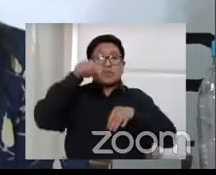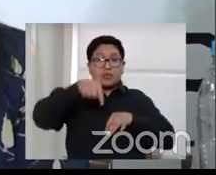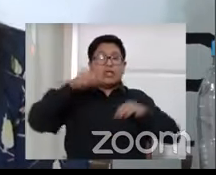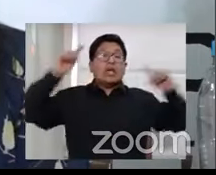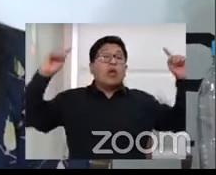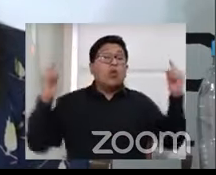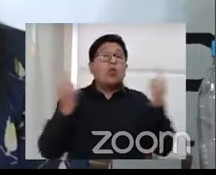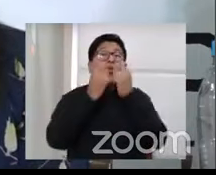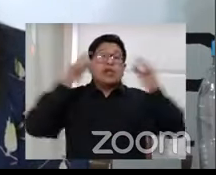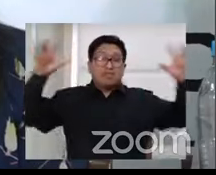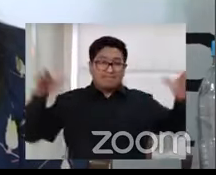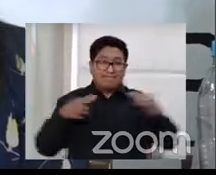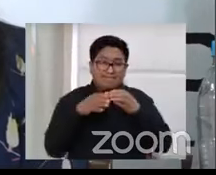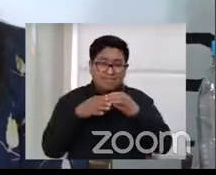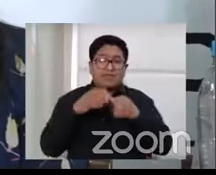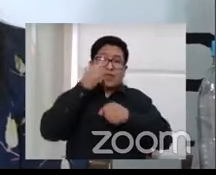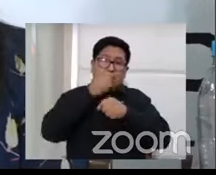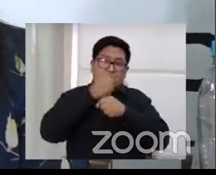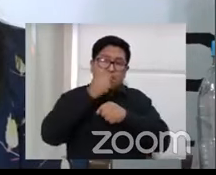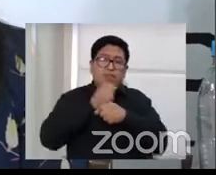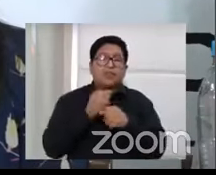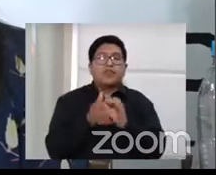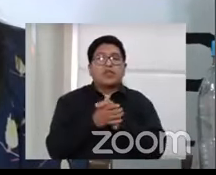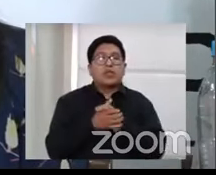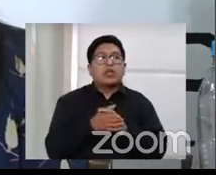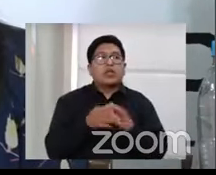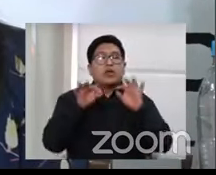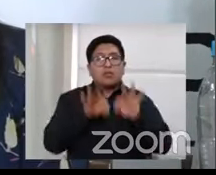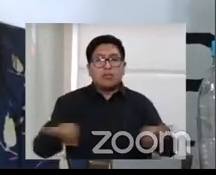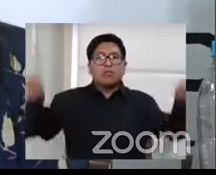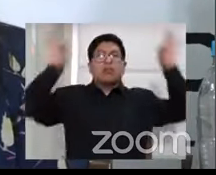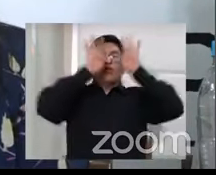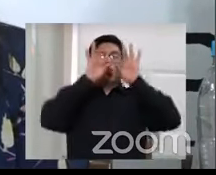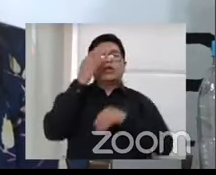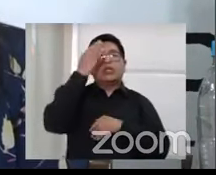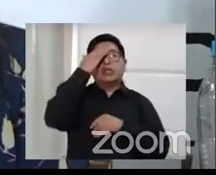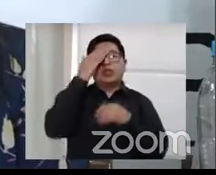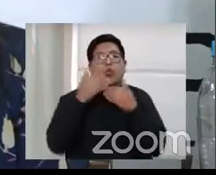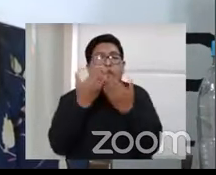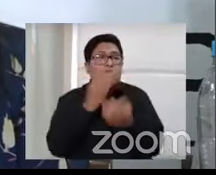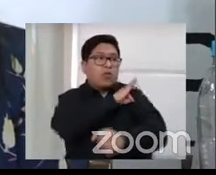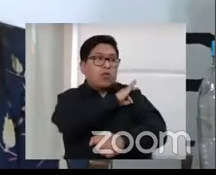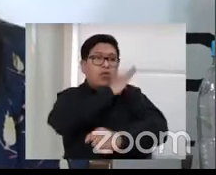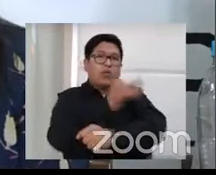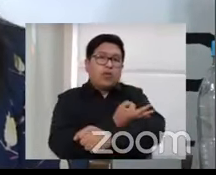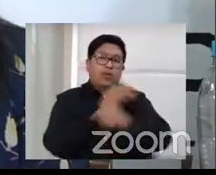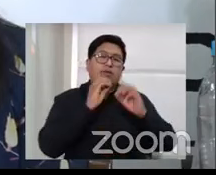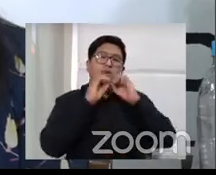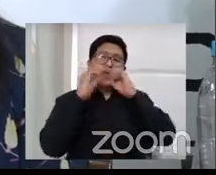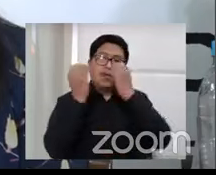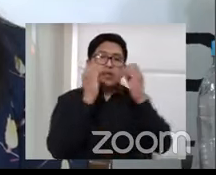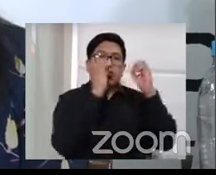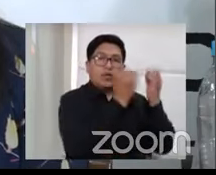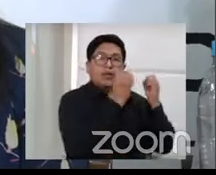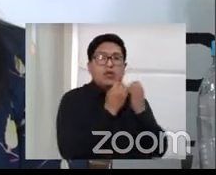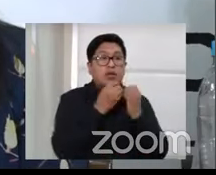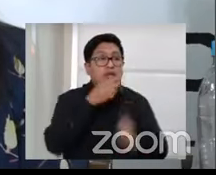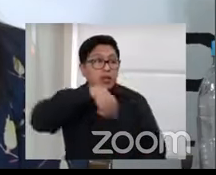primera fase del encuentro es la necesidad del fortalecimiento de las organizaciones de niñas niños